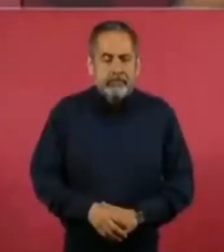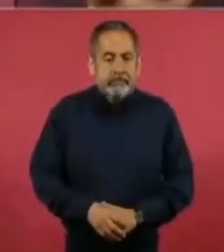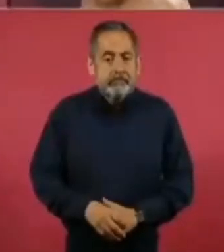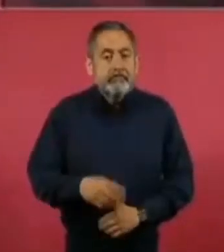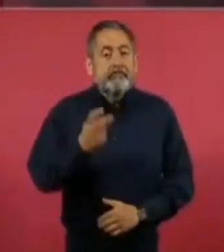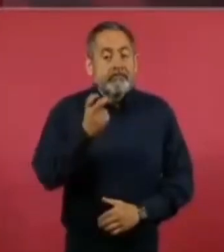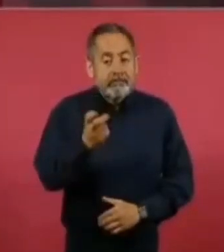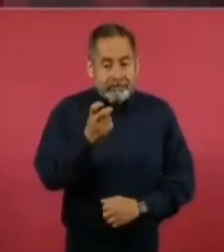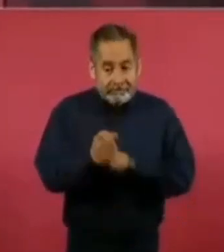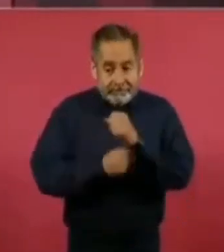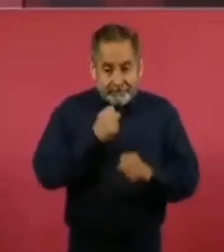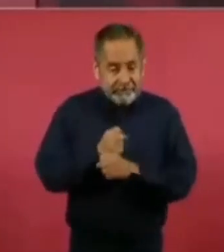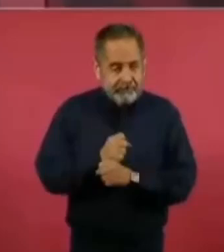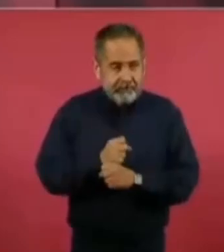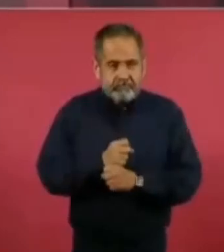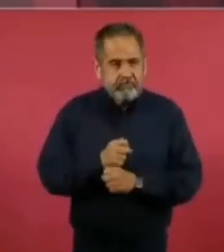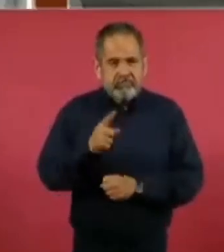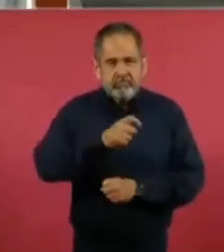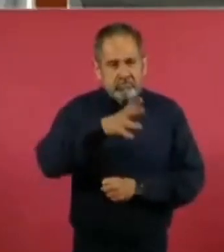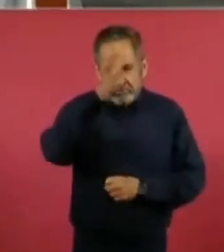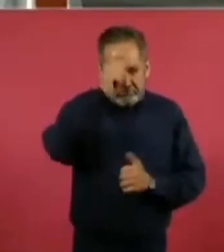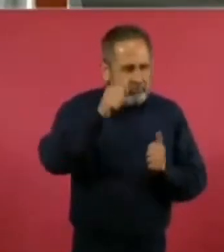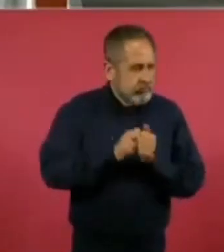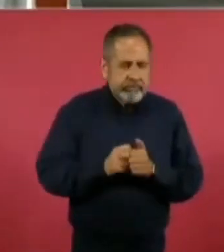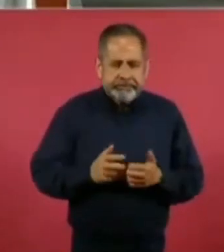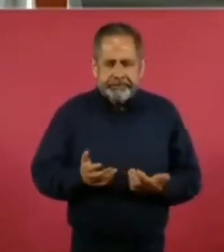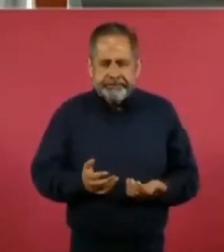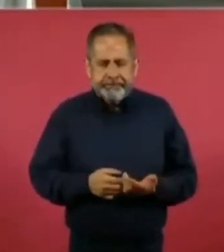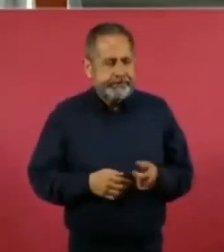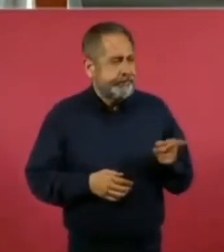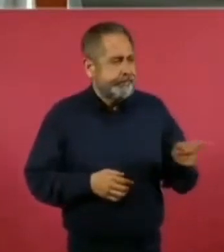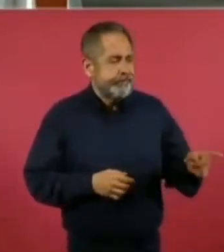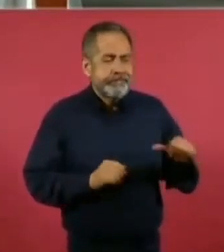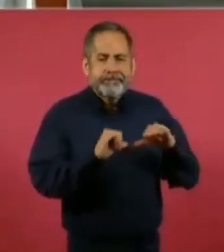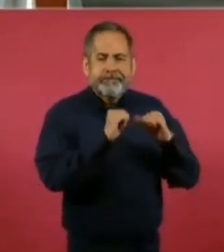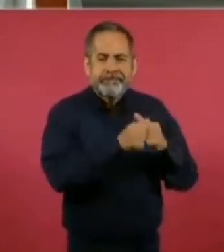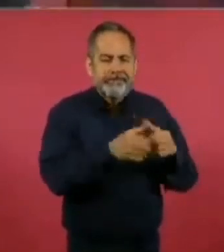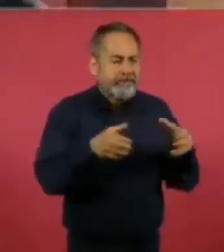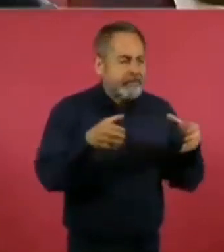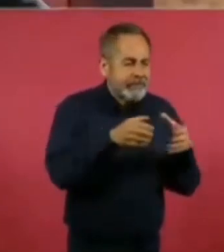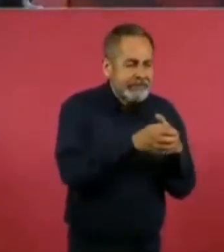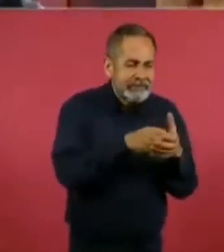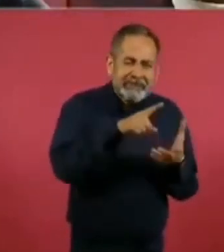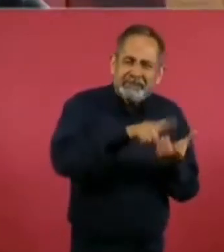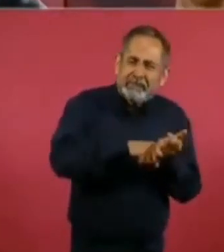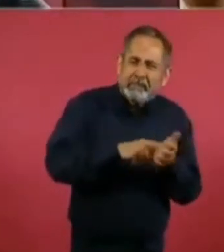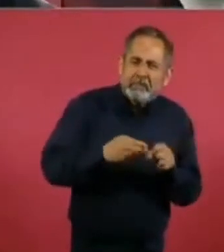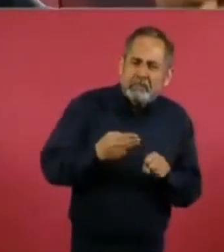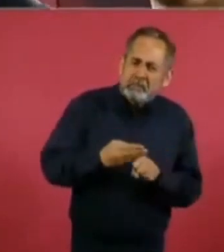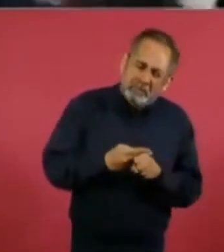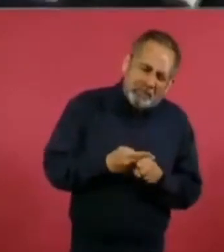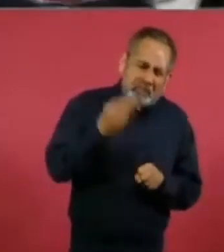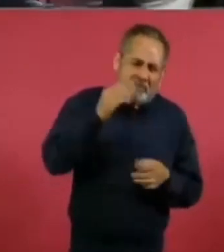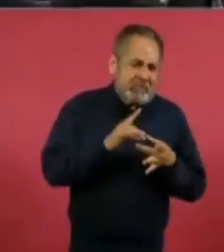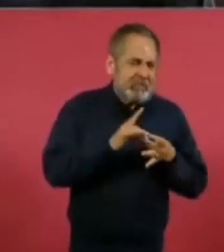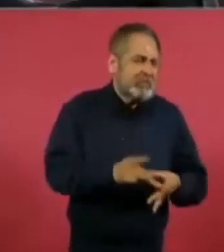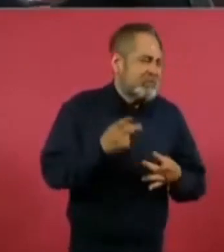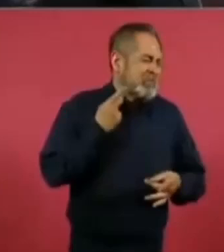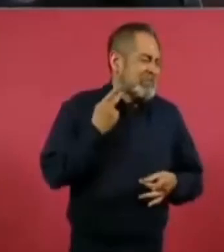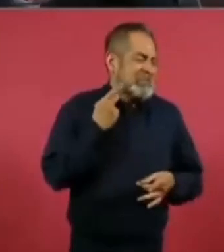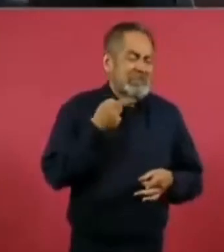una organización que está muy politizada y muy